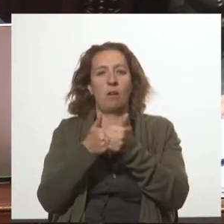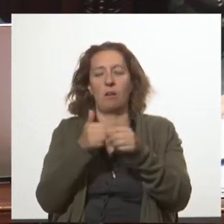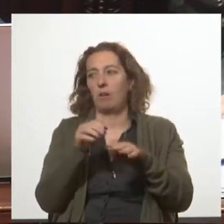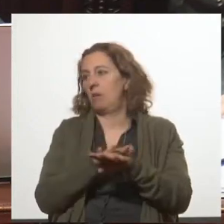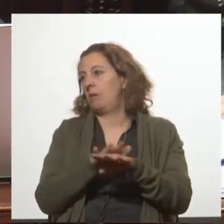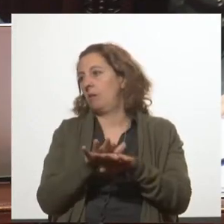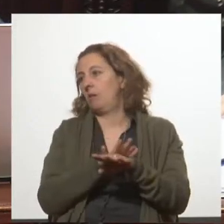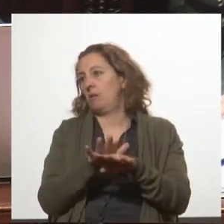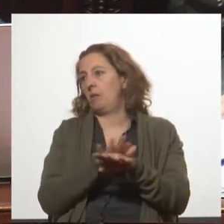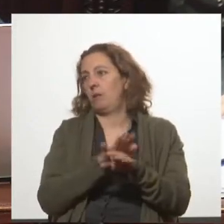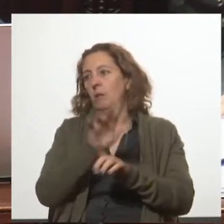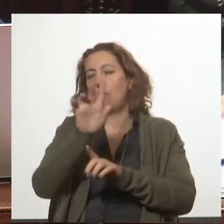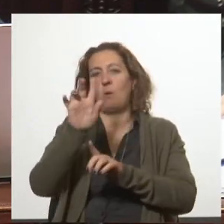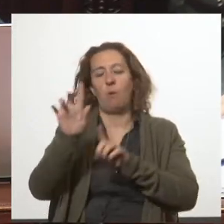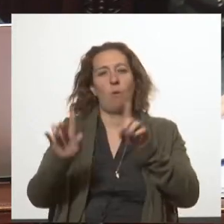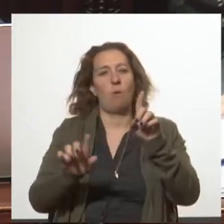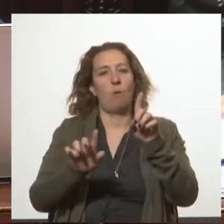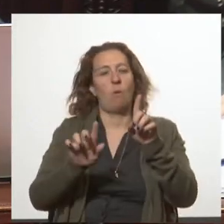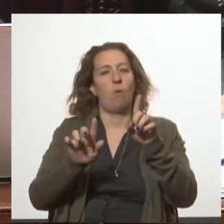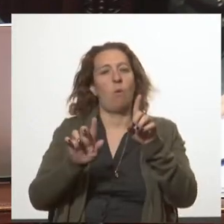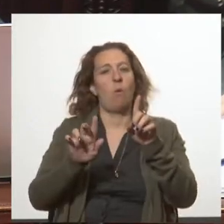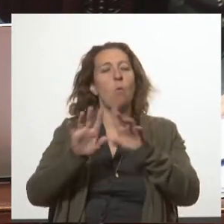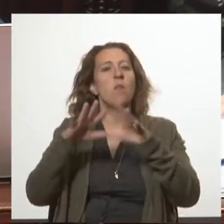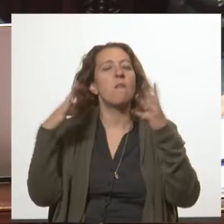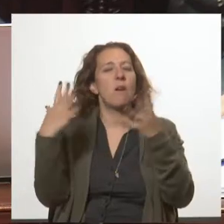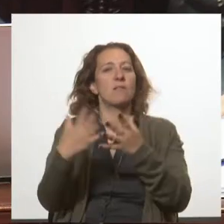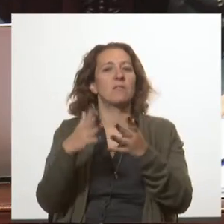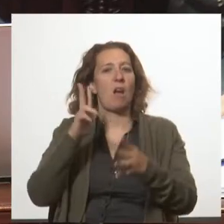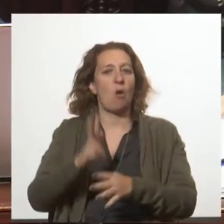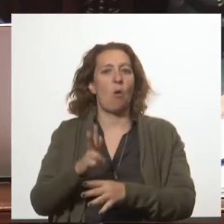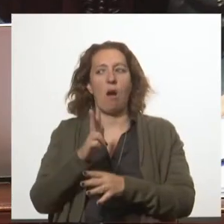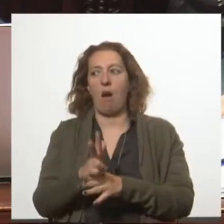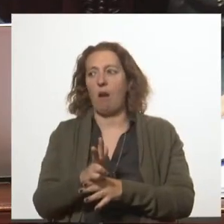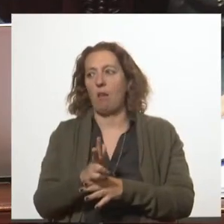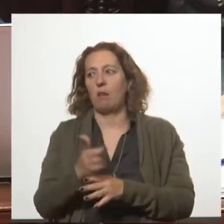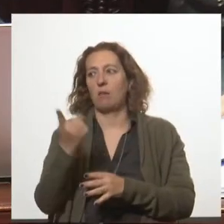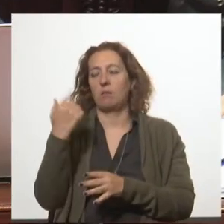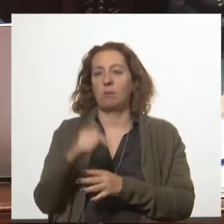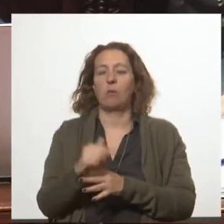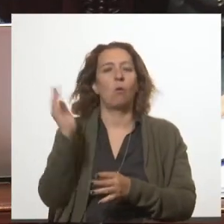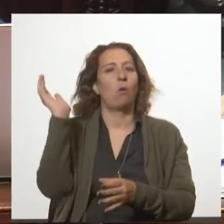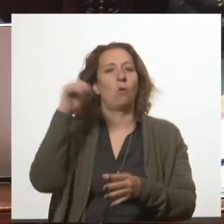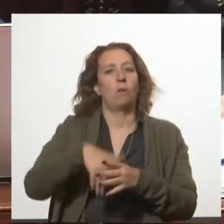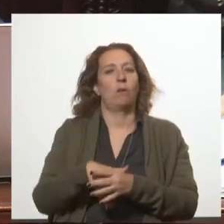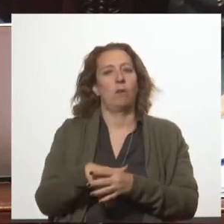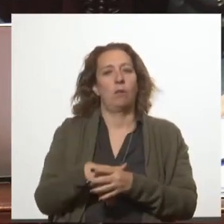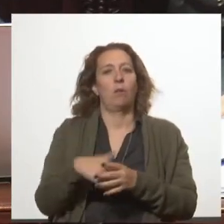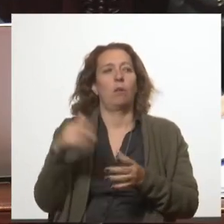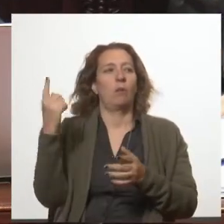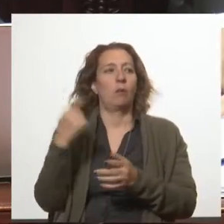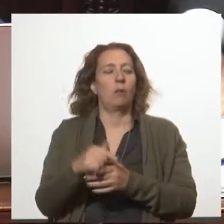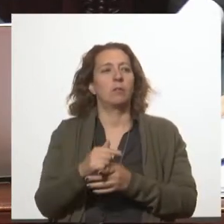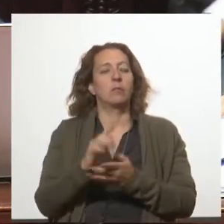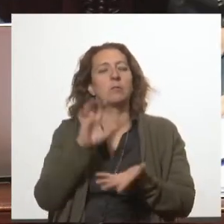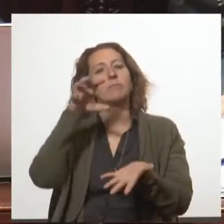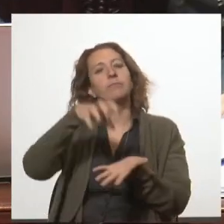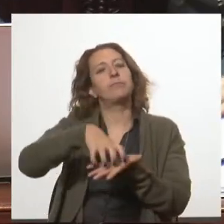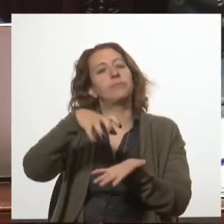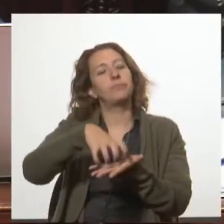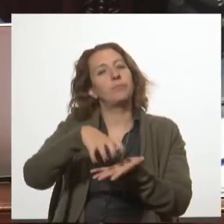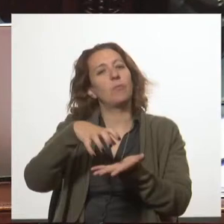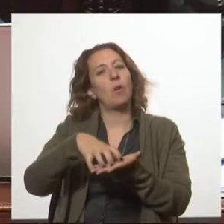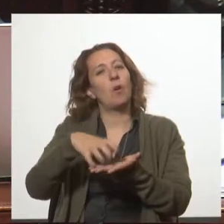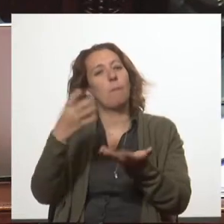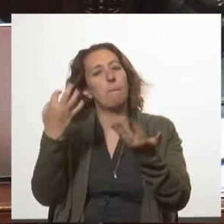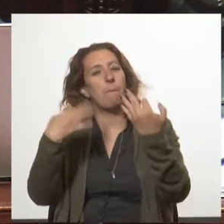universal hogares que se iban a ver atraídos por por lo que se iba a producir de contenidos en este centro de espectáculos y se